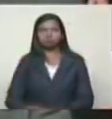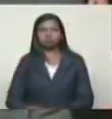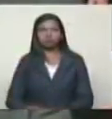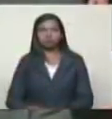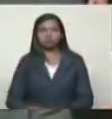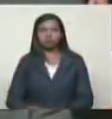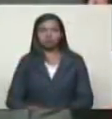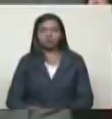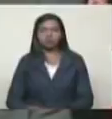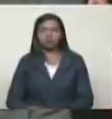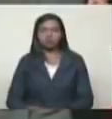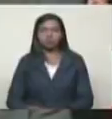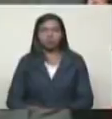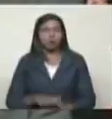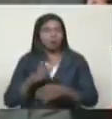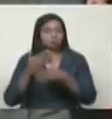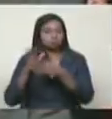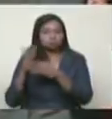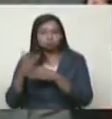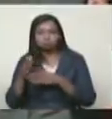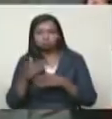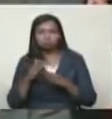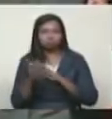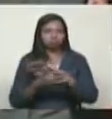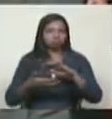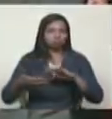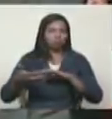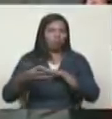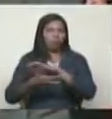En cualquier circunstancia,